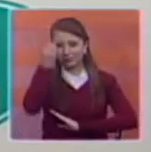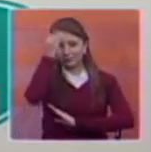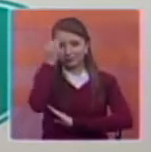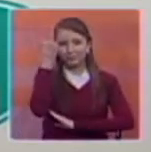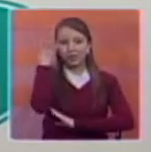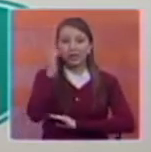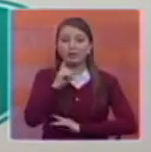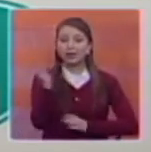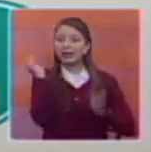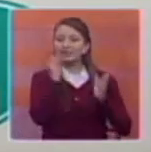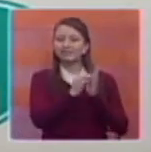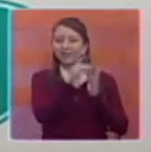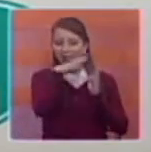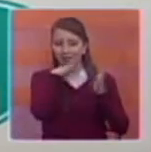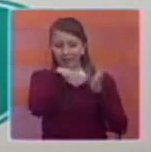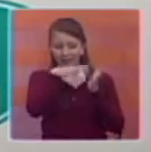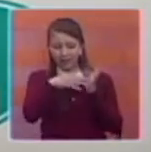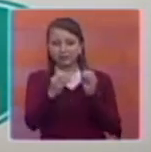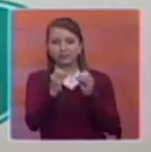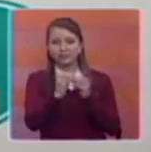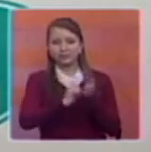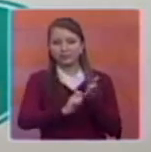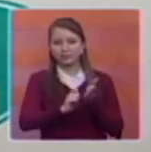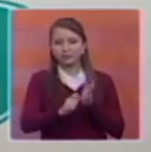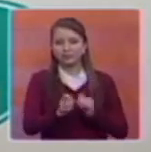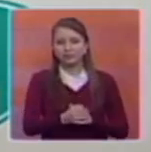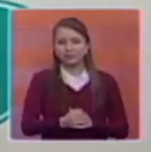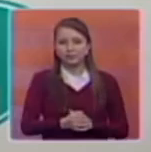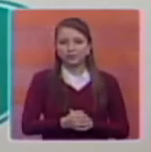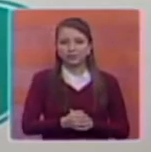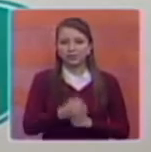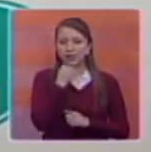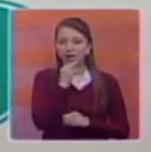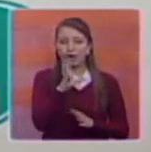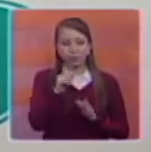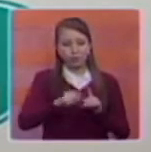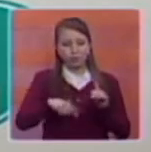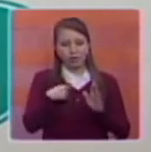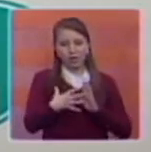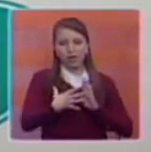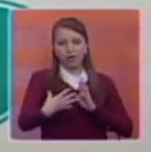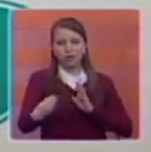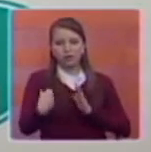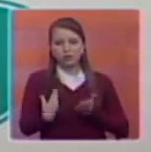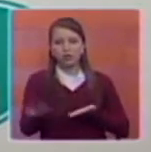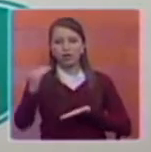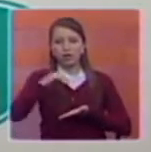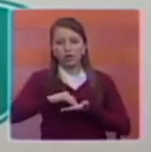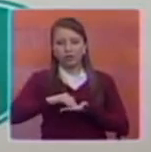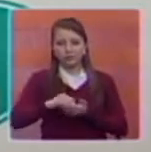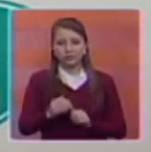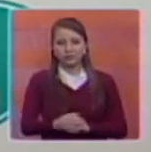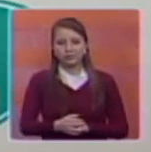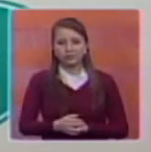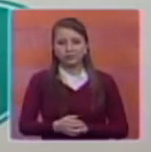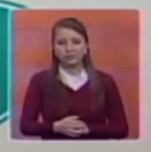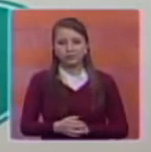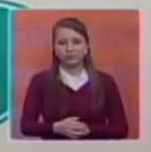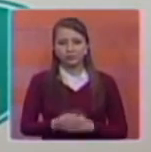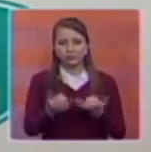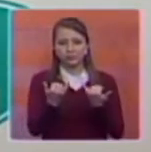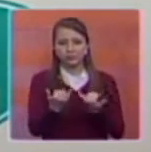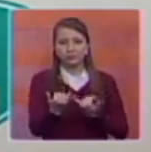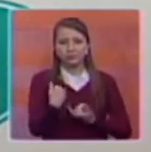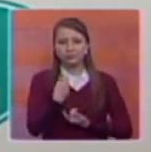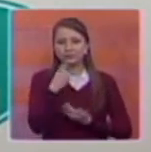usted sobre la picada va anotando. Y usted no pudo copiar la receta, no se preocupe porque después se la volvemos a pasar. Pero ahorita voy